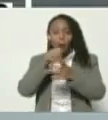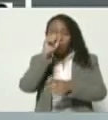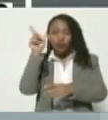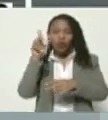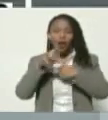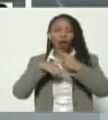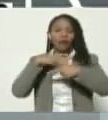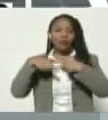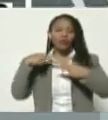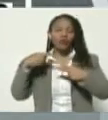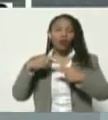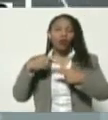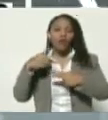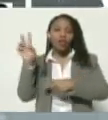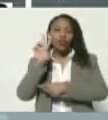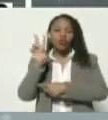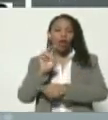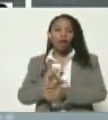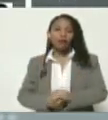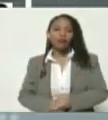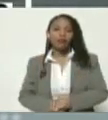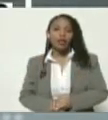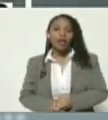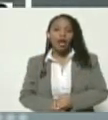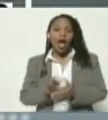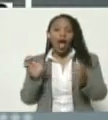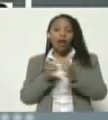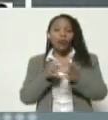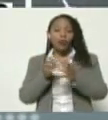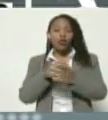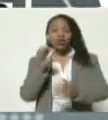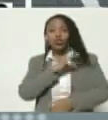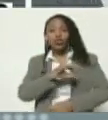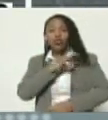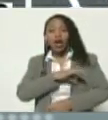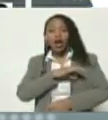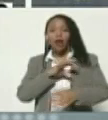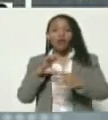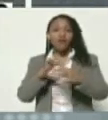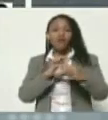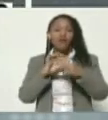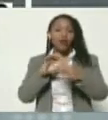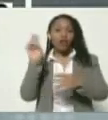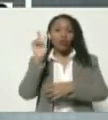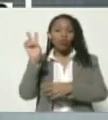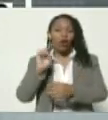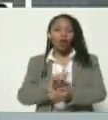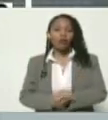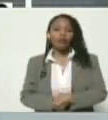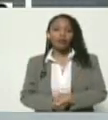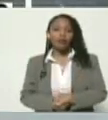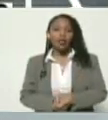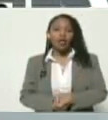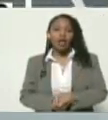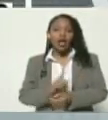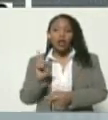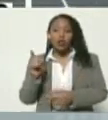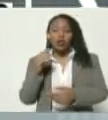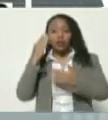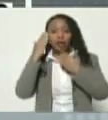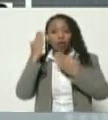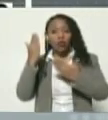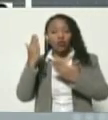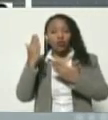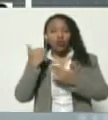Revolución Venezolana, el Partido Socialista Unido de Venezuela. Quiero agradecer los saludos que he